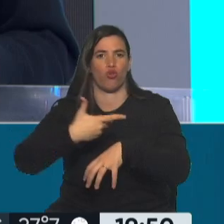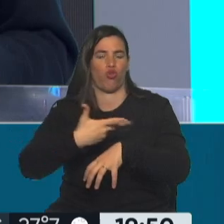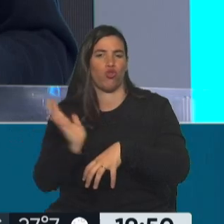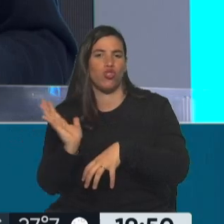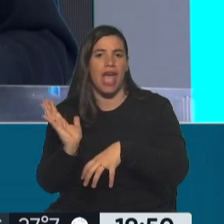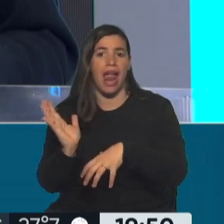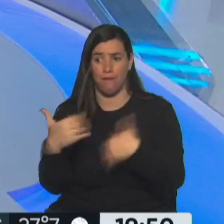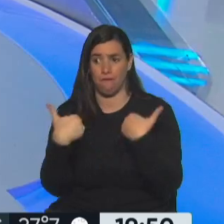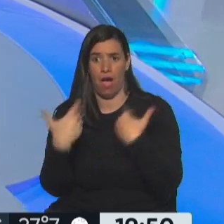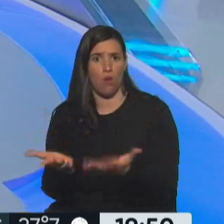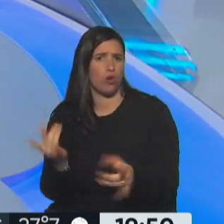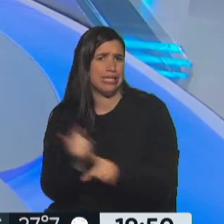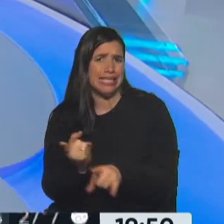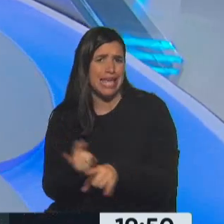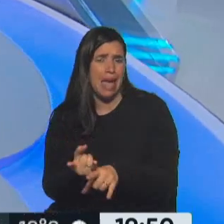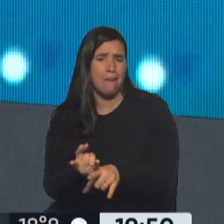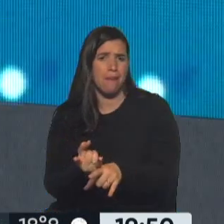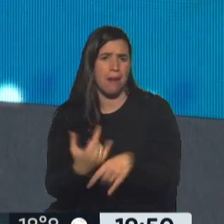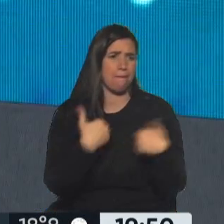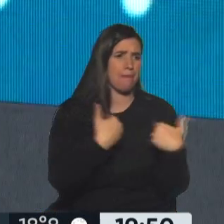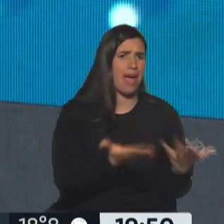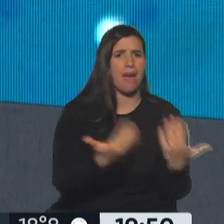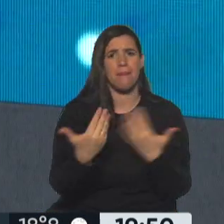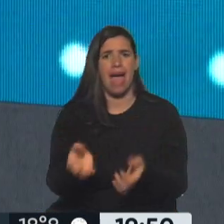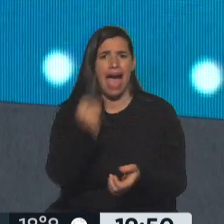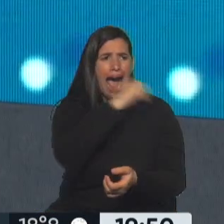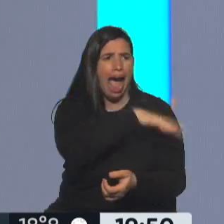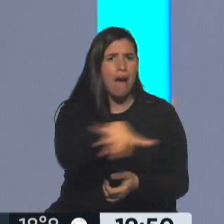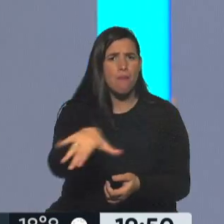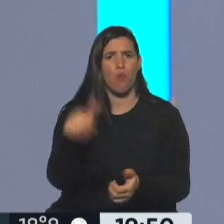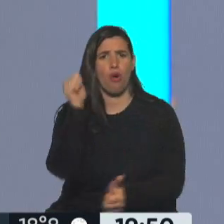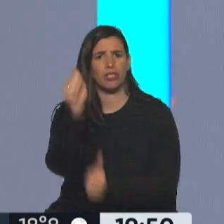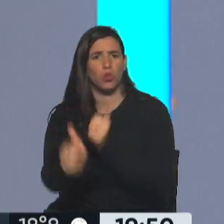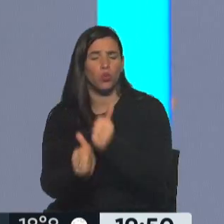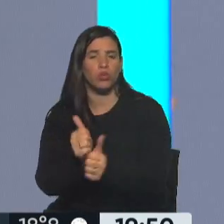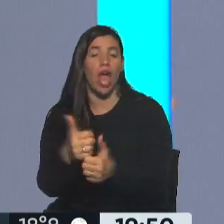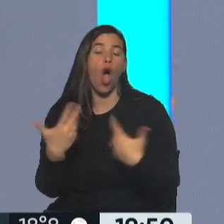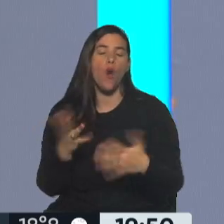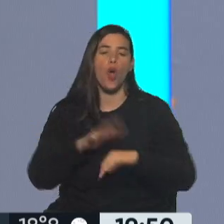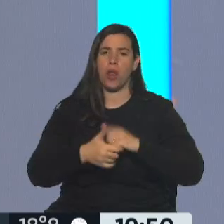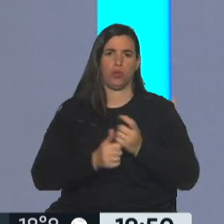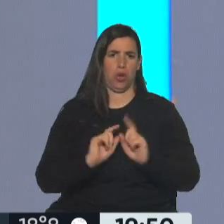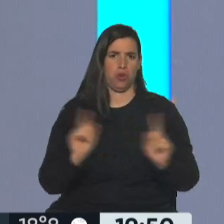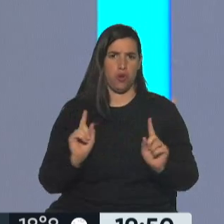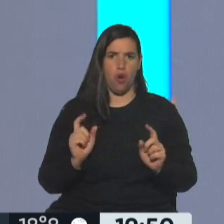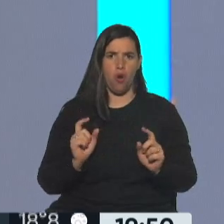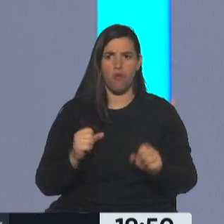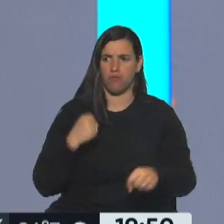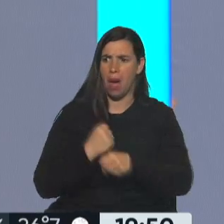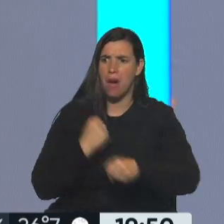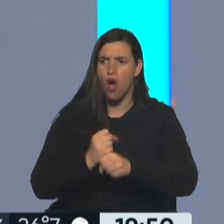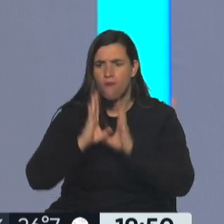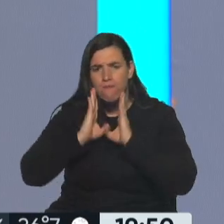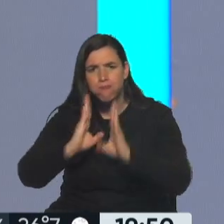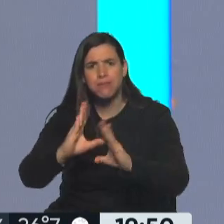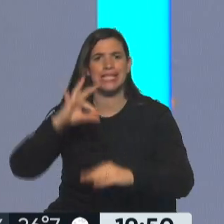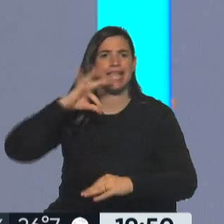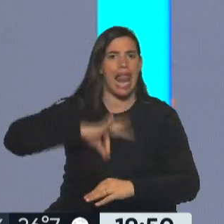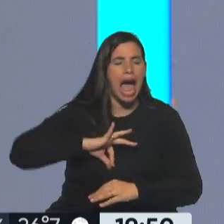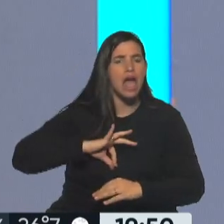en contra de los sindicatos. Acá lo que hay que ver es que los que están en contra de la Argentina son ellos. Por eso cuando el candidato